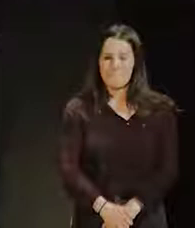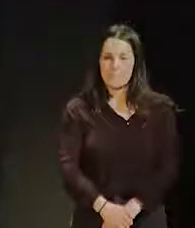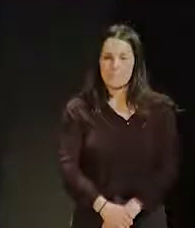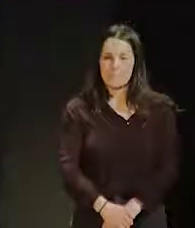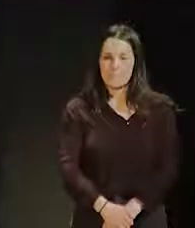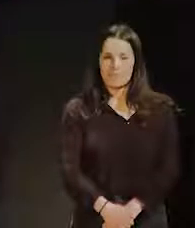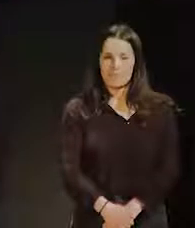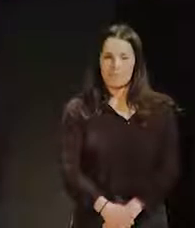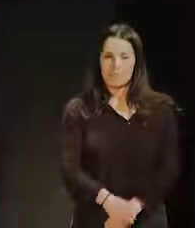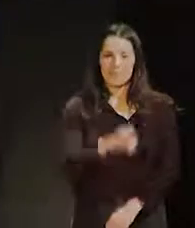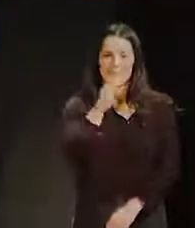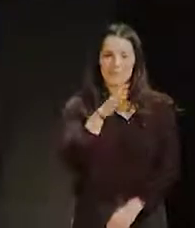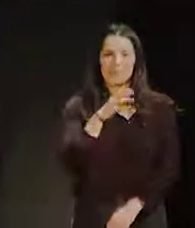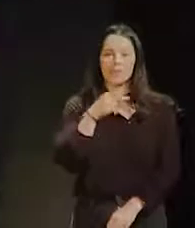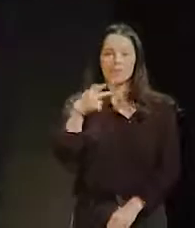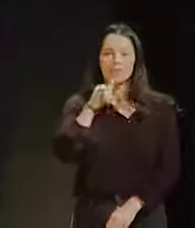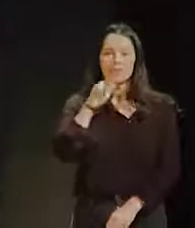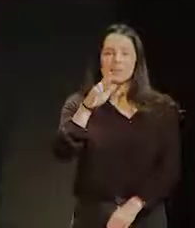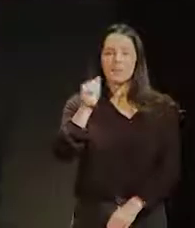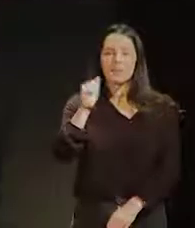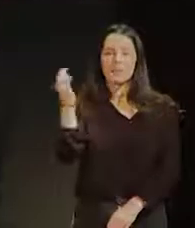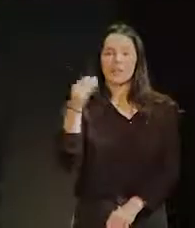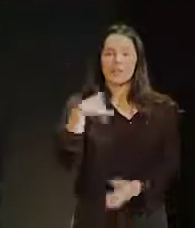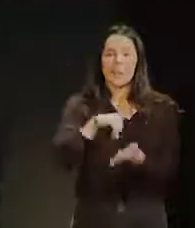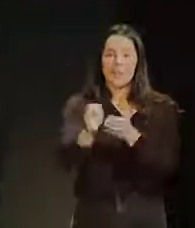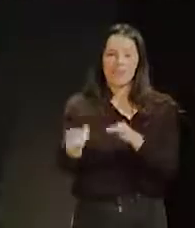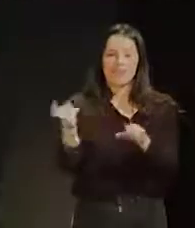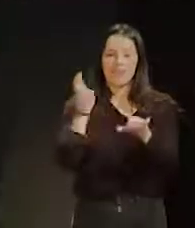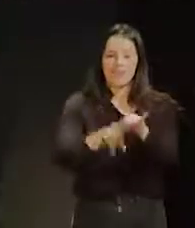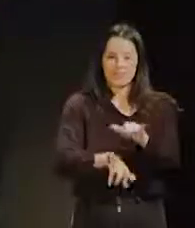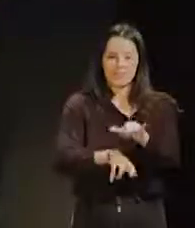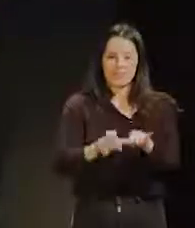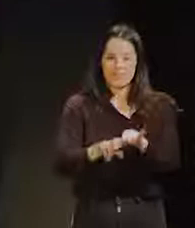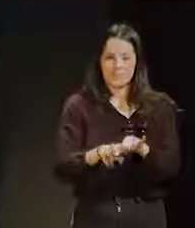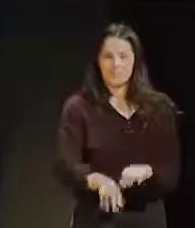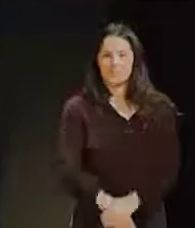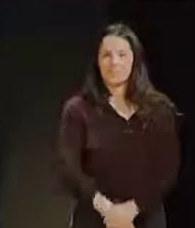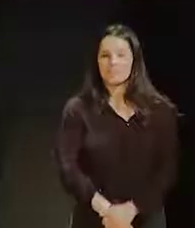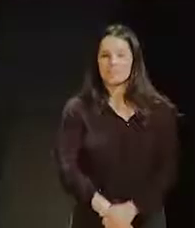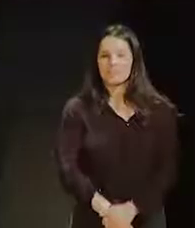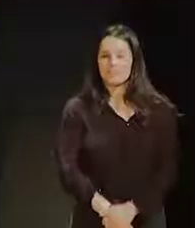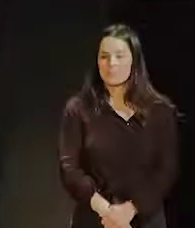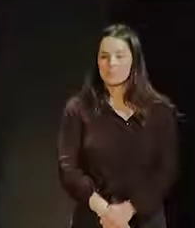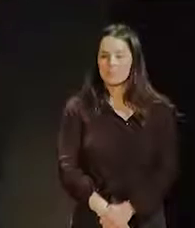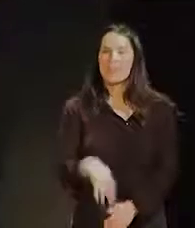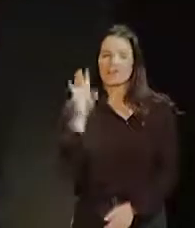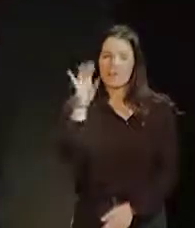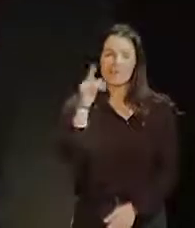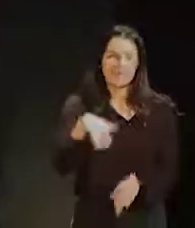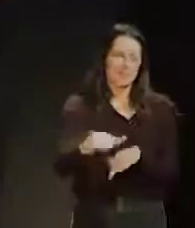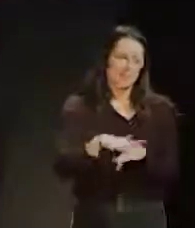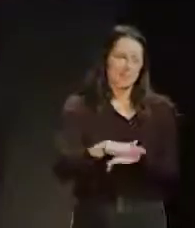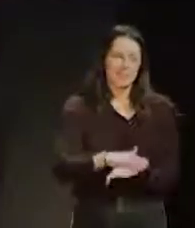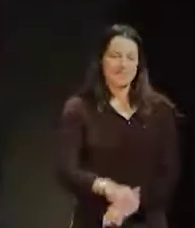Bien, pues es que Chiara tiene que coger un avión. ¿Cómo? Chiara debe prender el aéreo. Ah, sí, disculpa, es